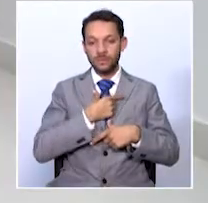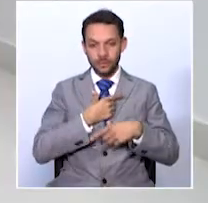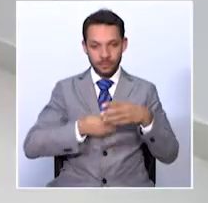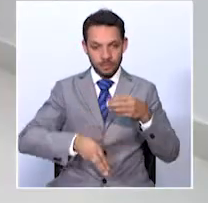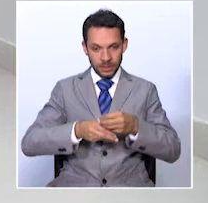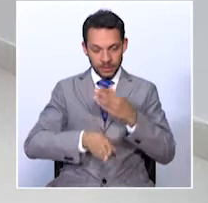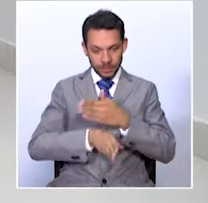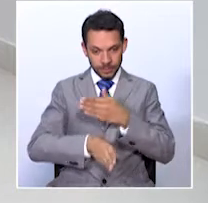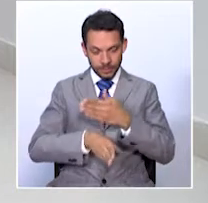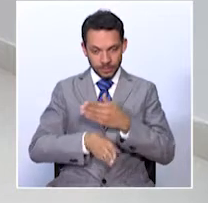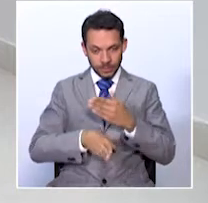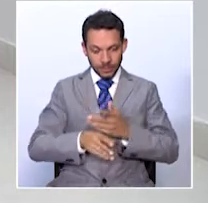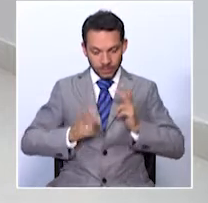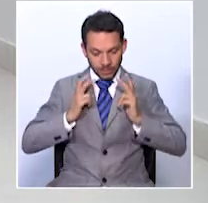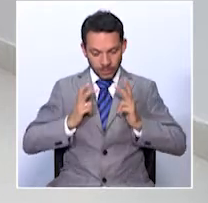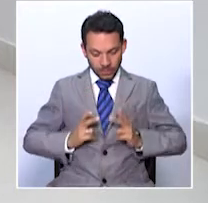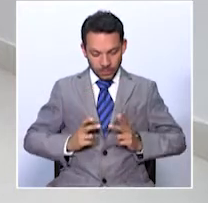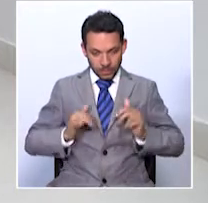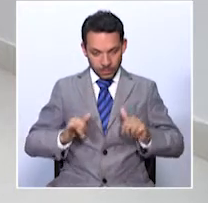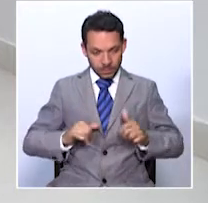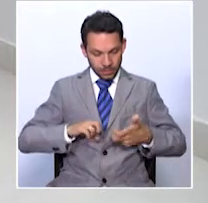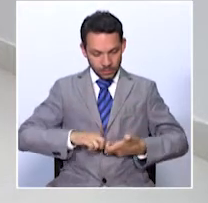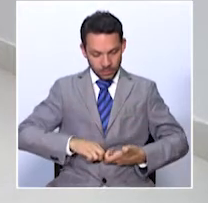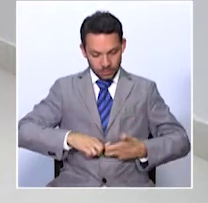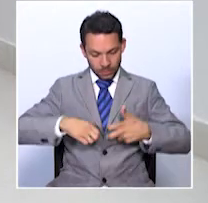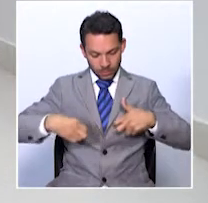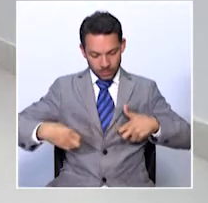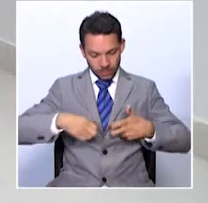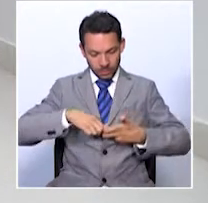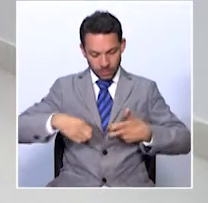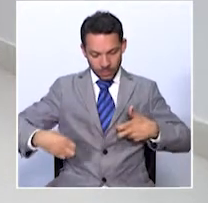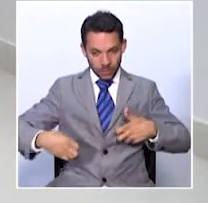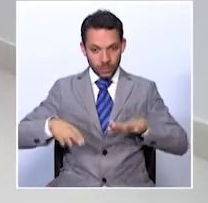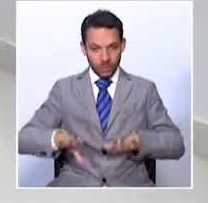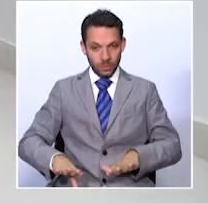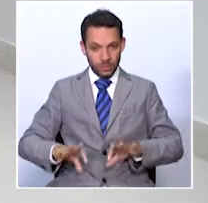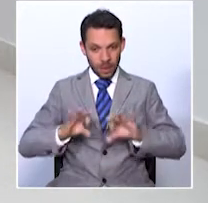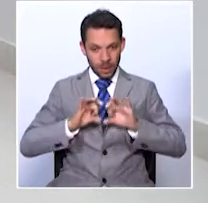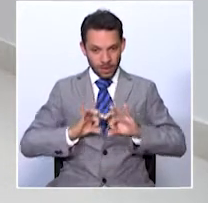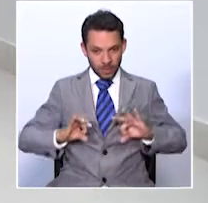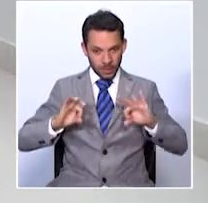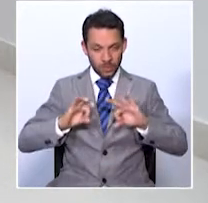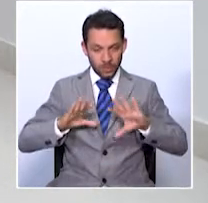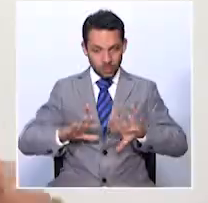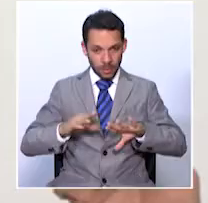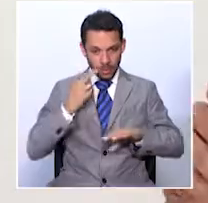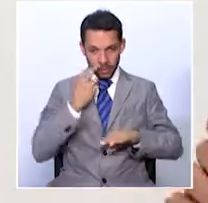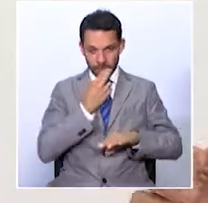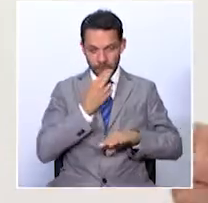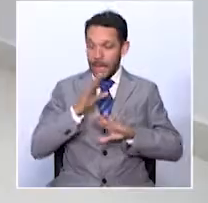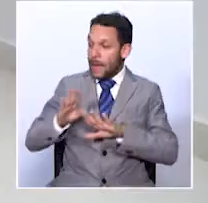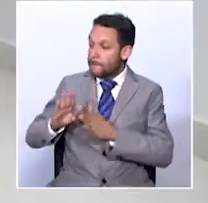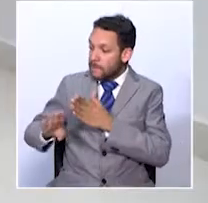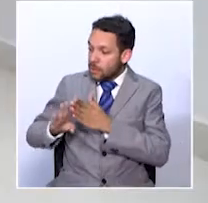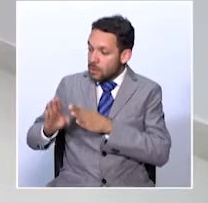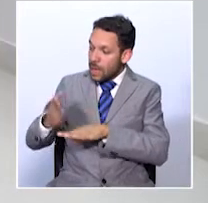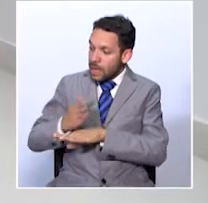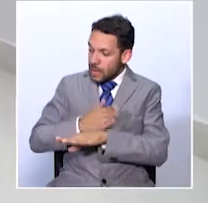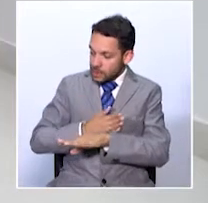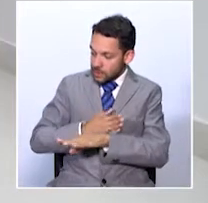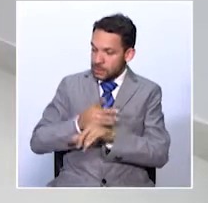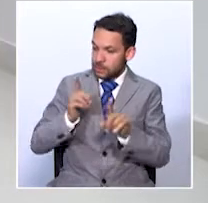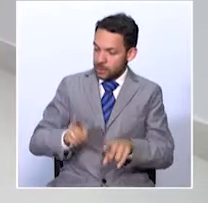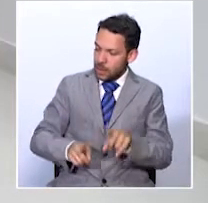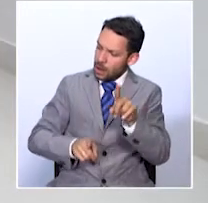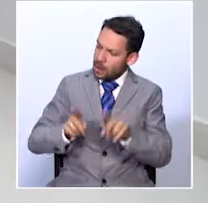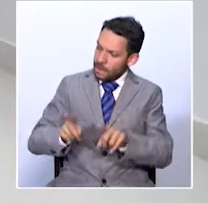la caída por la flacidez de las glándulas mamarias. Perdóname, antes de llegar a la glándula mamaria, muchas personas van y